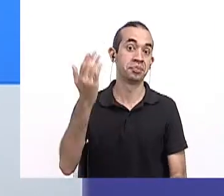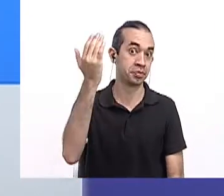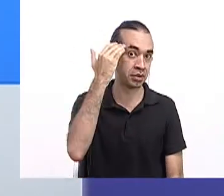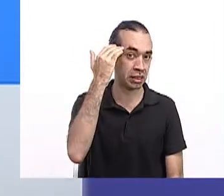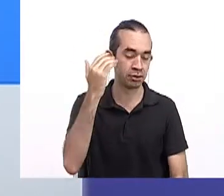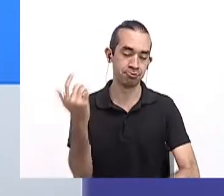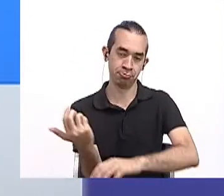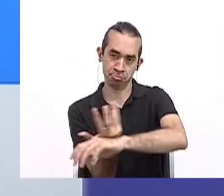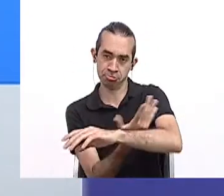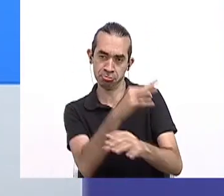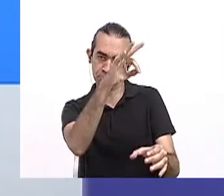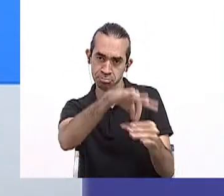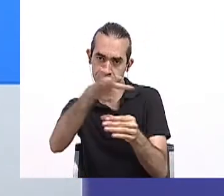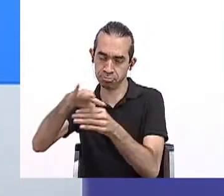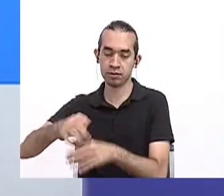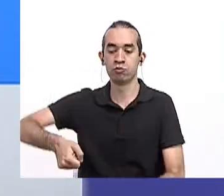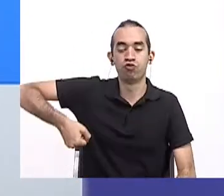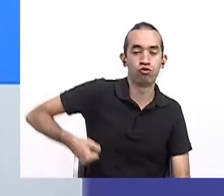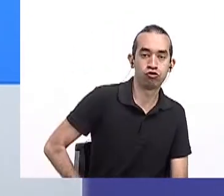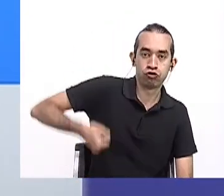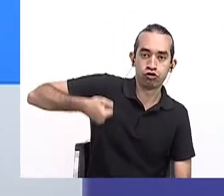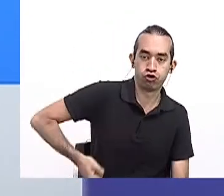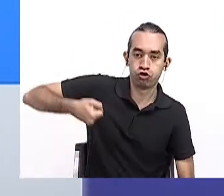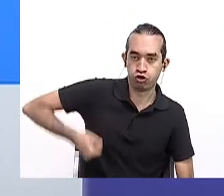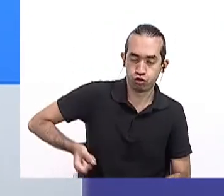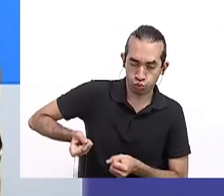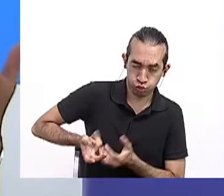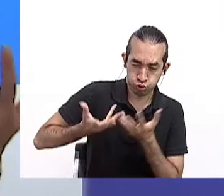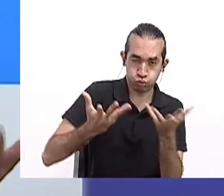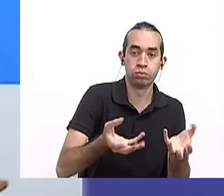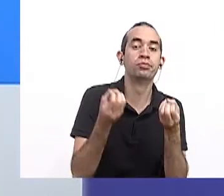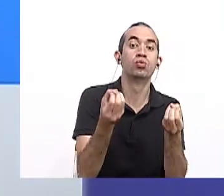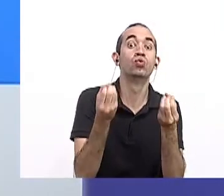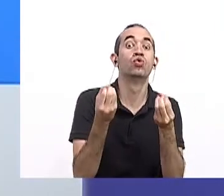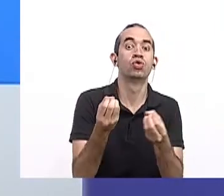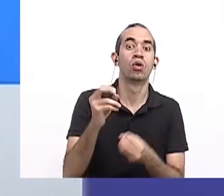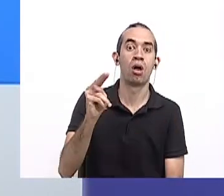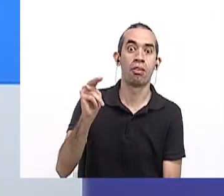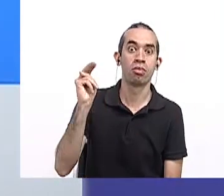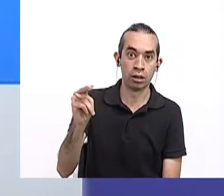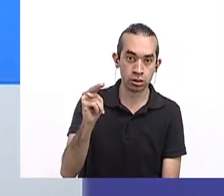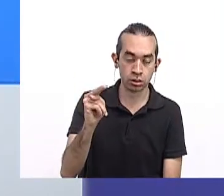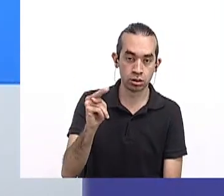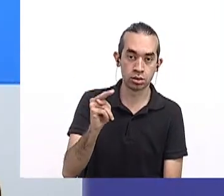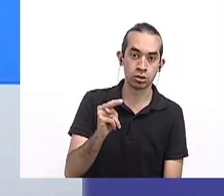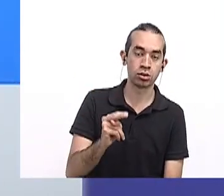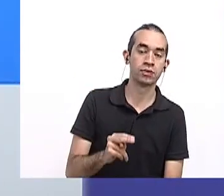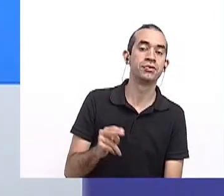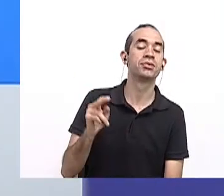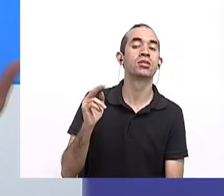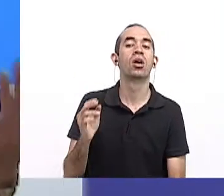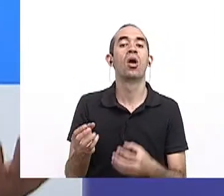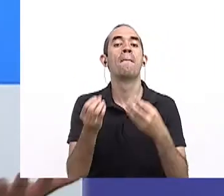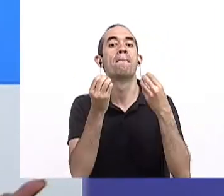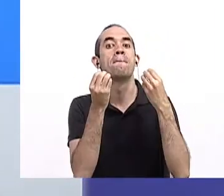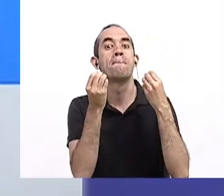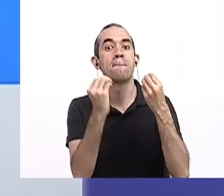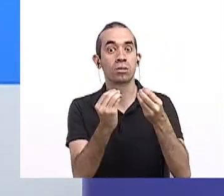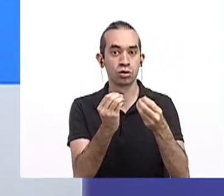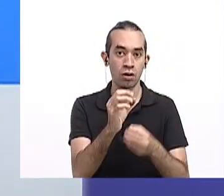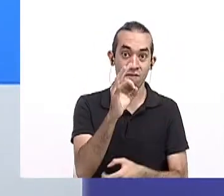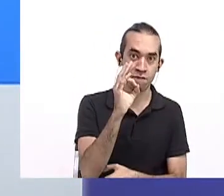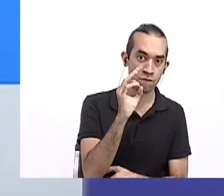encontramos un exceso de algunos nutrientes como son el nitrógeno y el fósforo si recuerdan programas